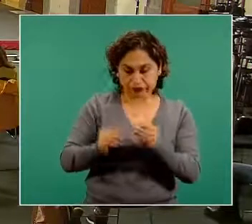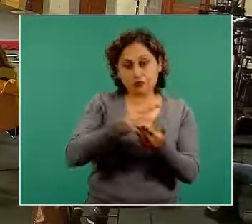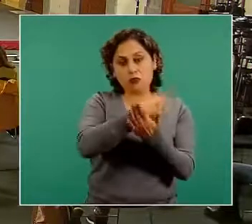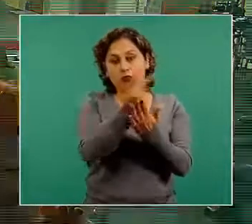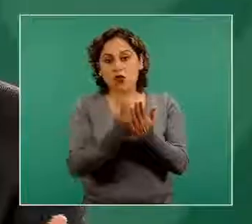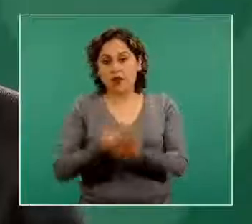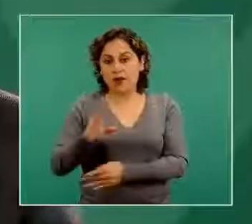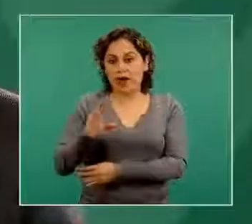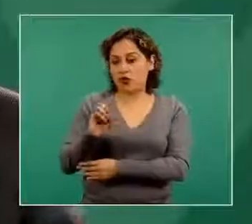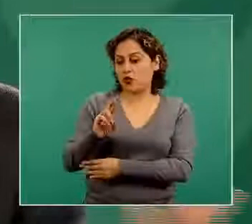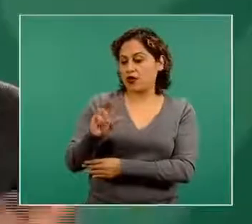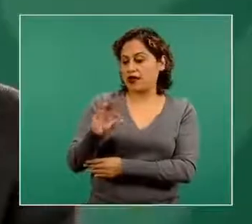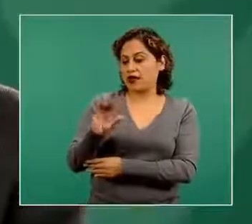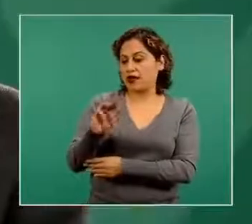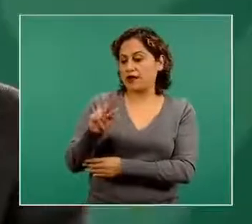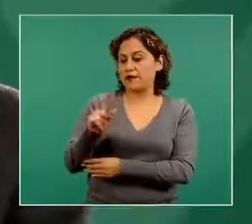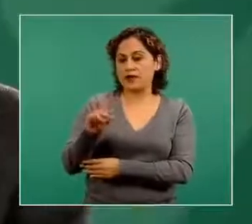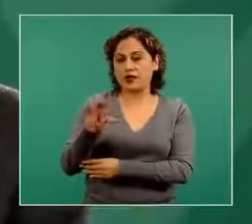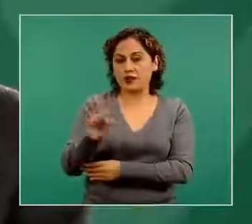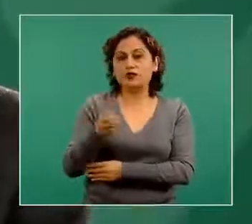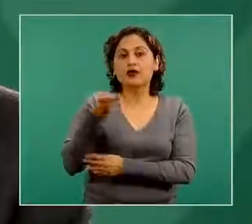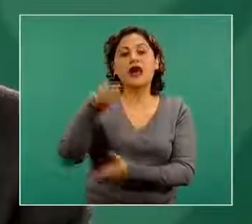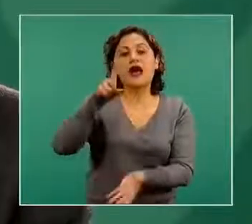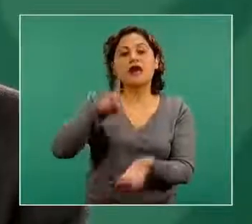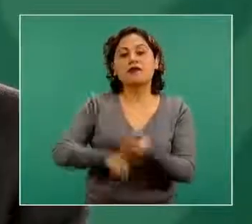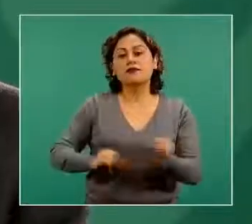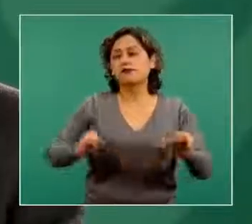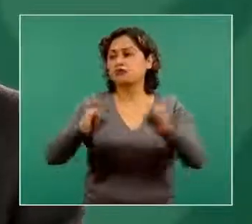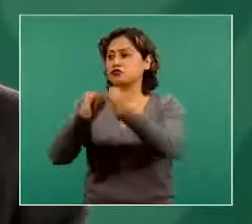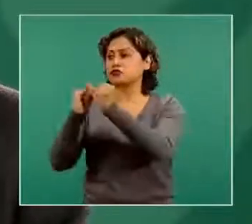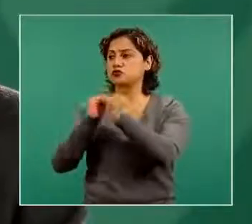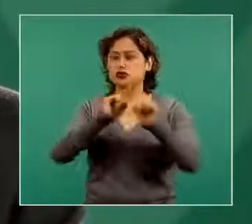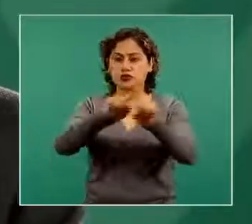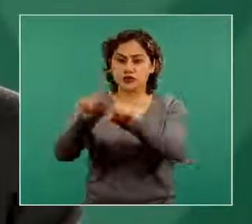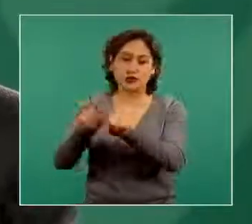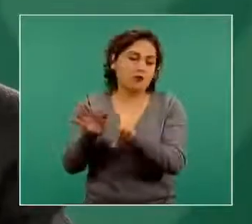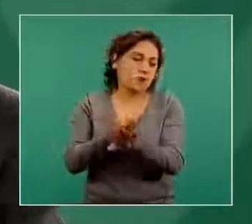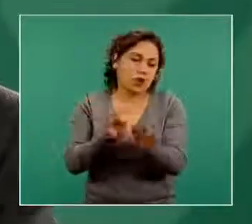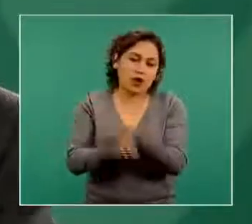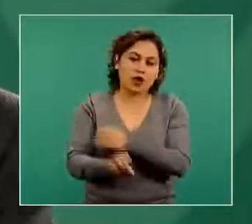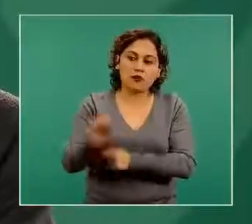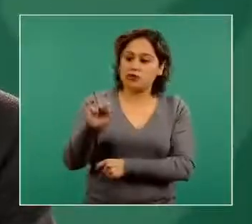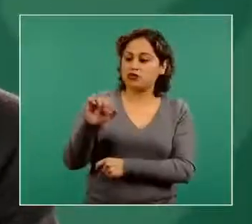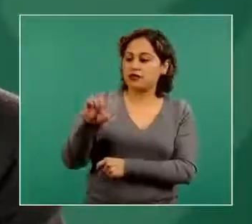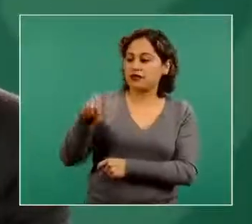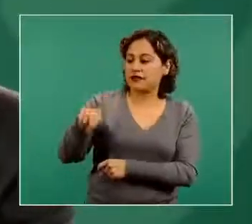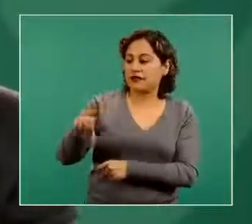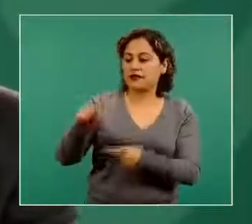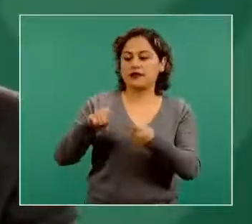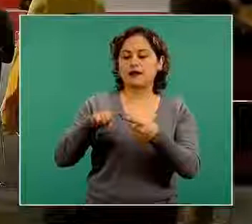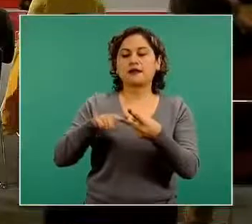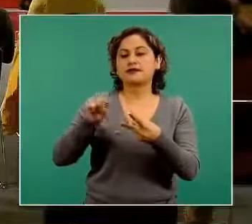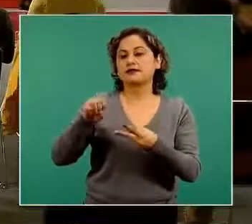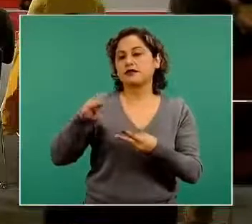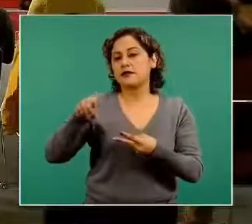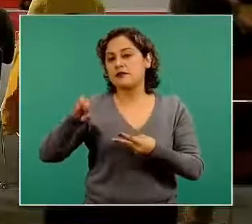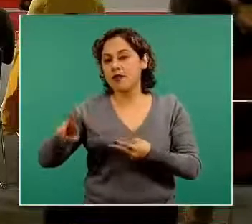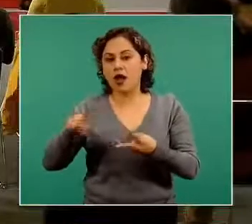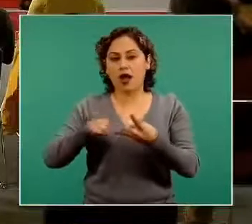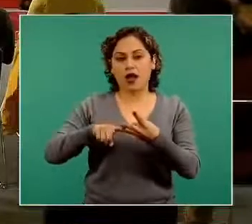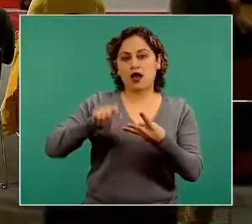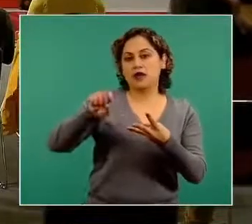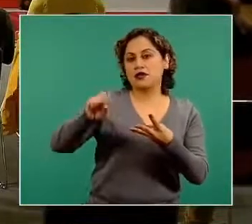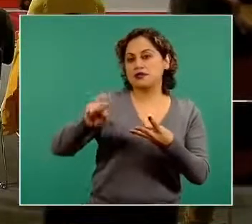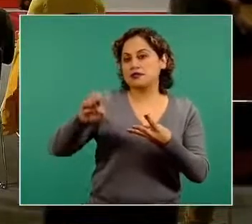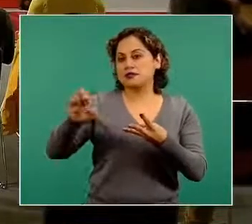en su conjunto, participan múltiples instituciones, la Secretaría de Defensa, la Secretaría de Marina, la Secretaría de Relaciones Exteriores,